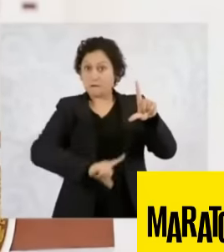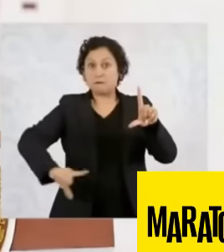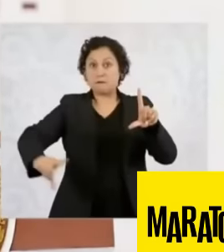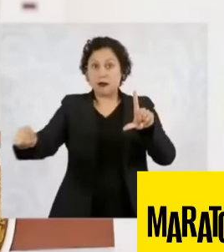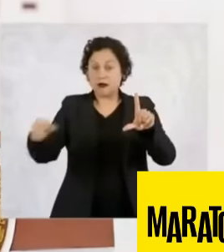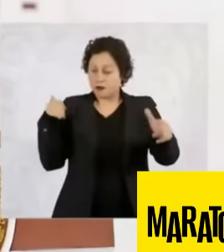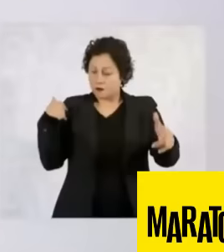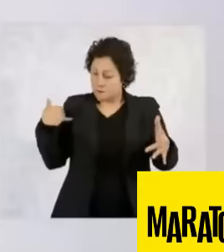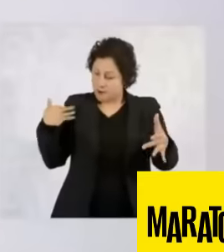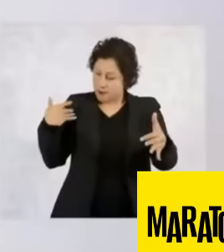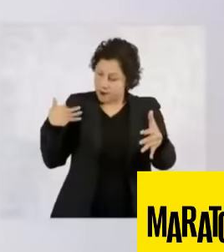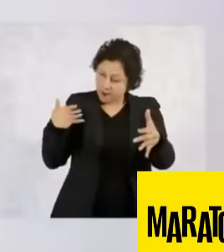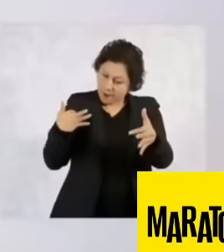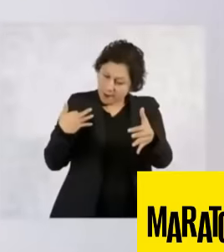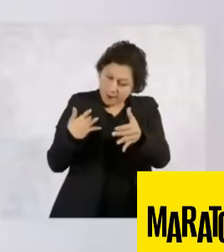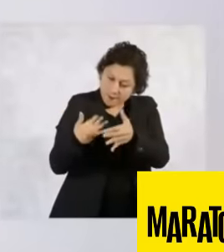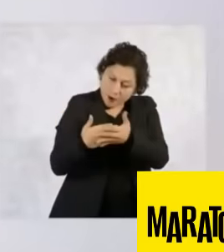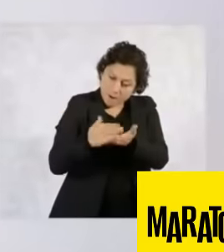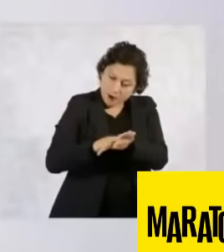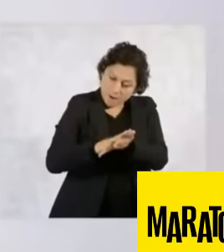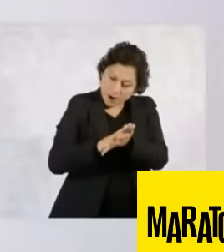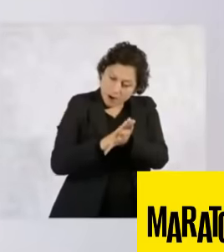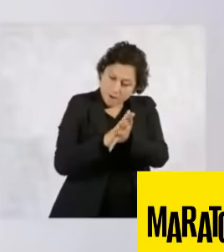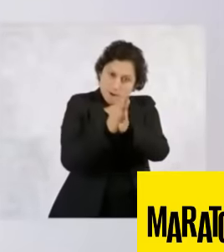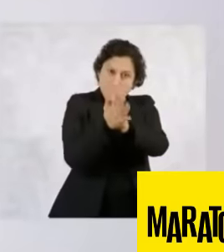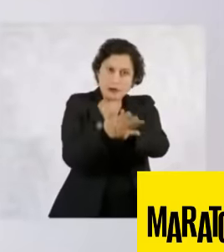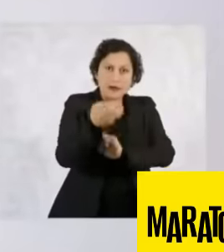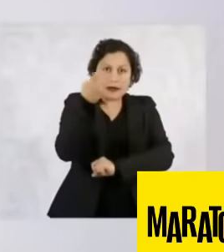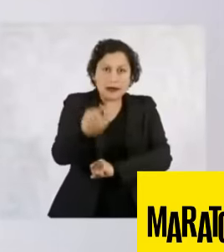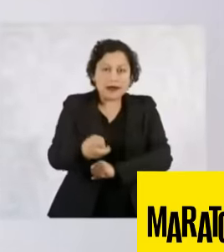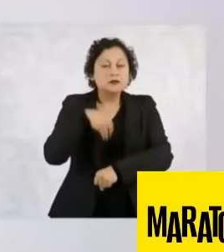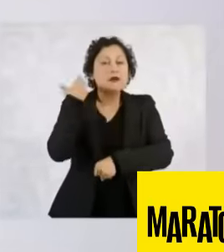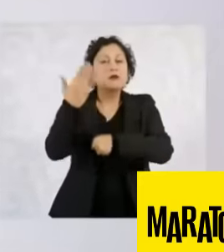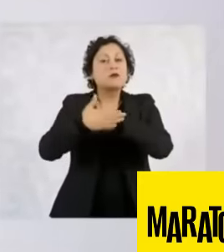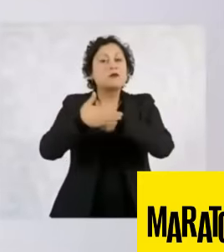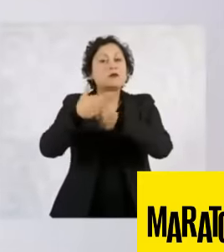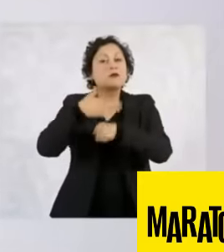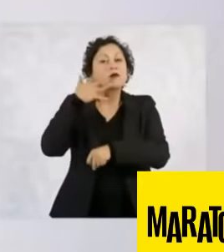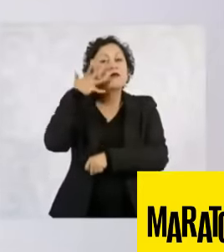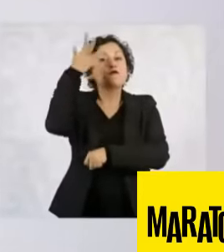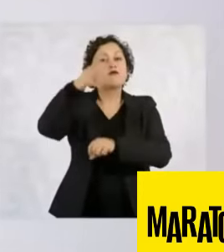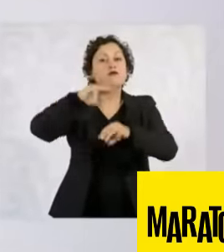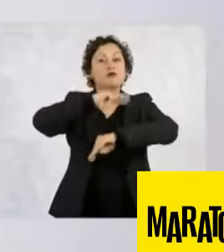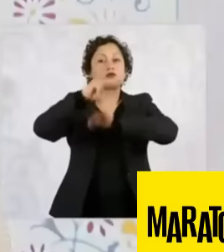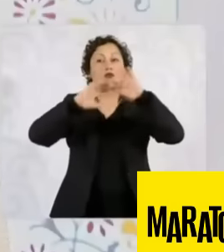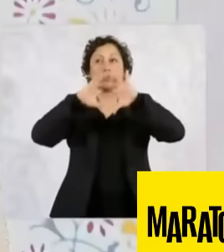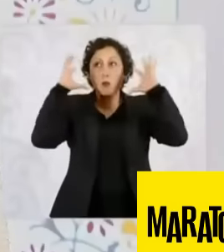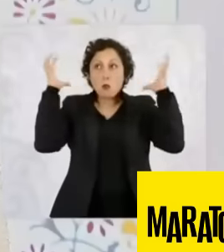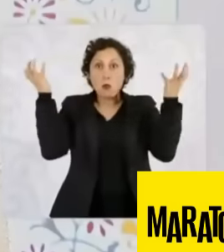al mundo Aunque en Harvard digan otra cosa